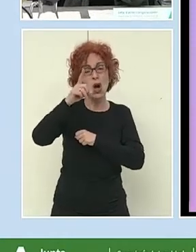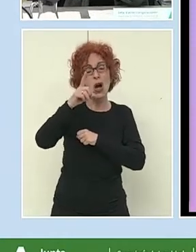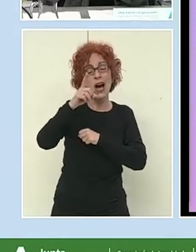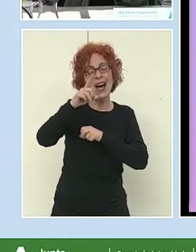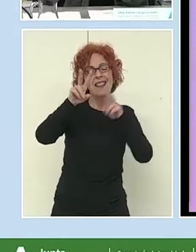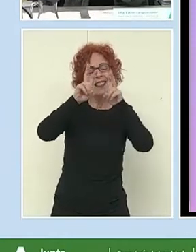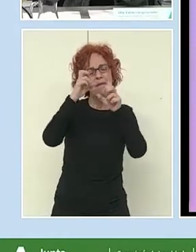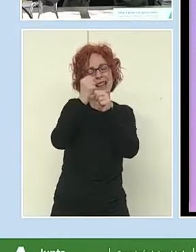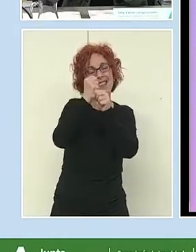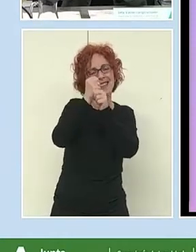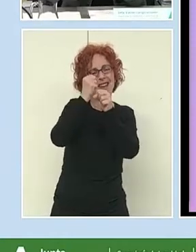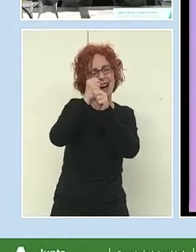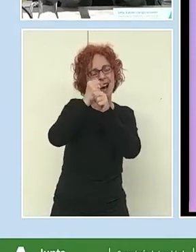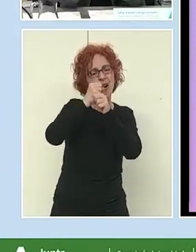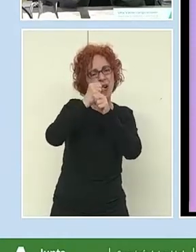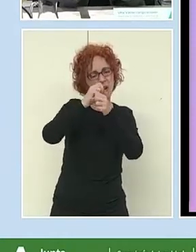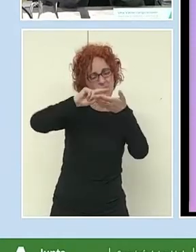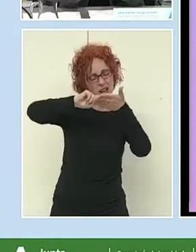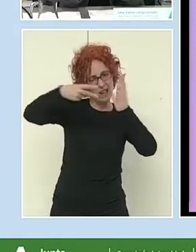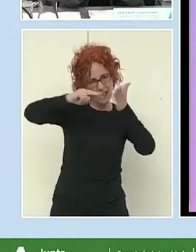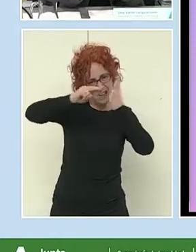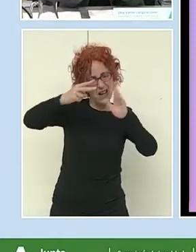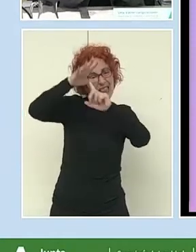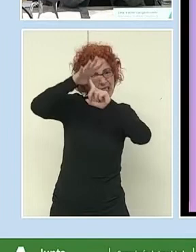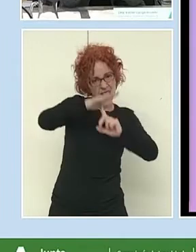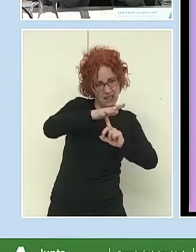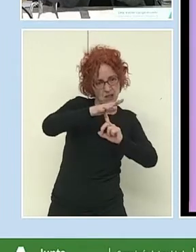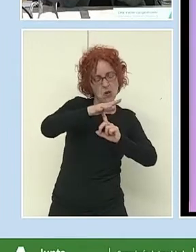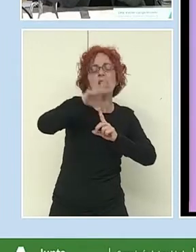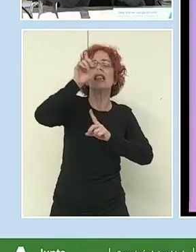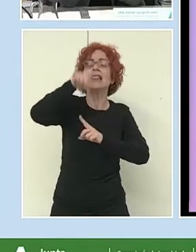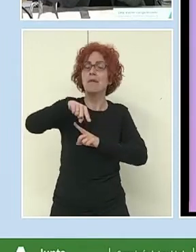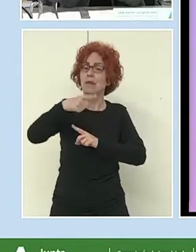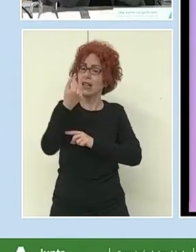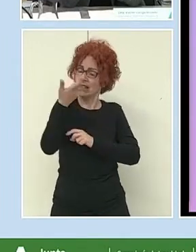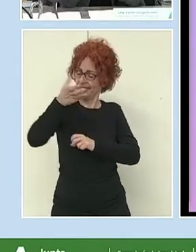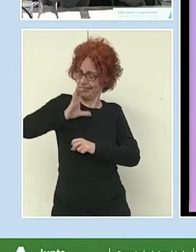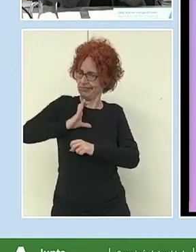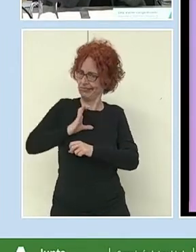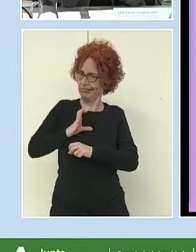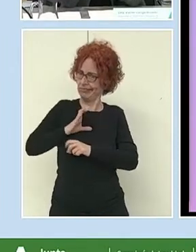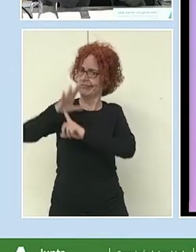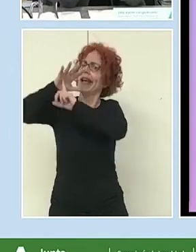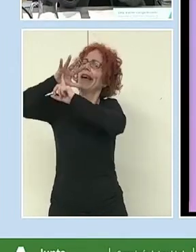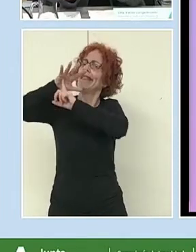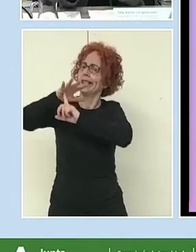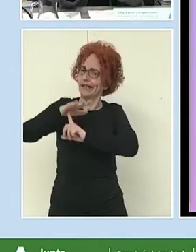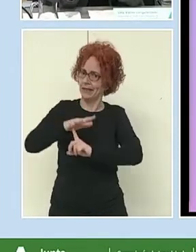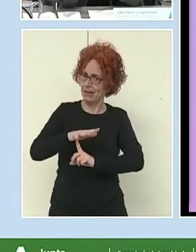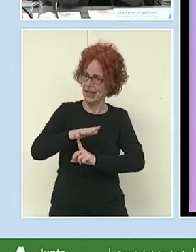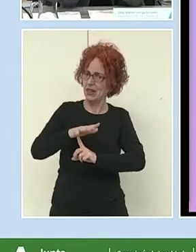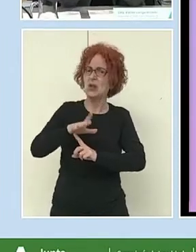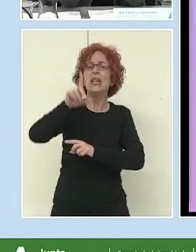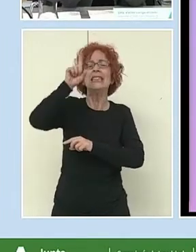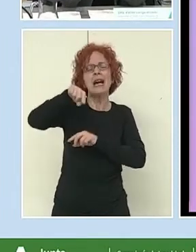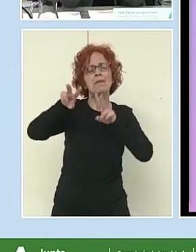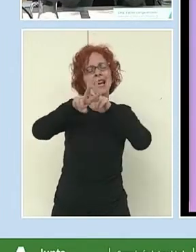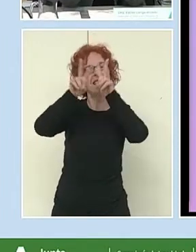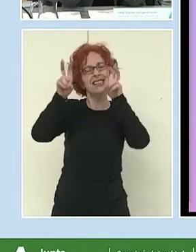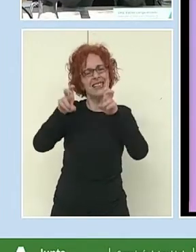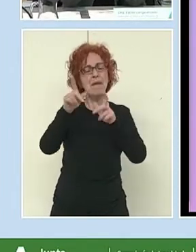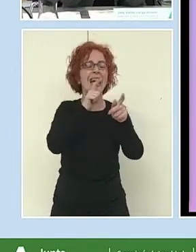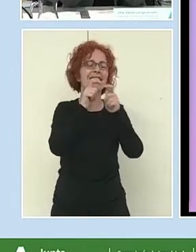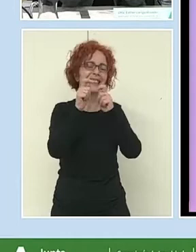de los estereotipos de género a la hora de los procesos de selección, de que las